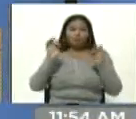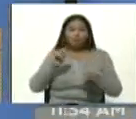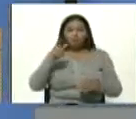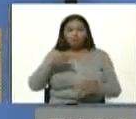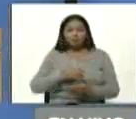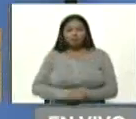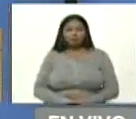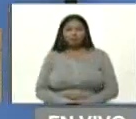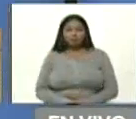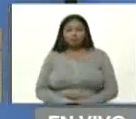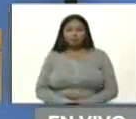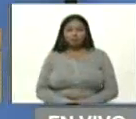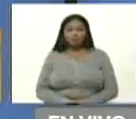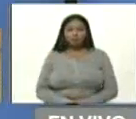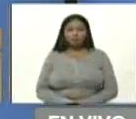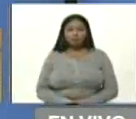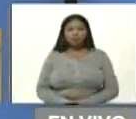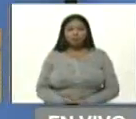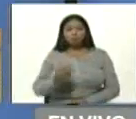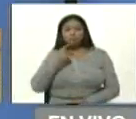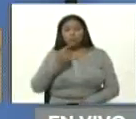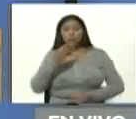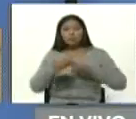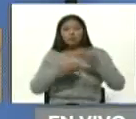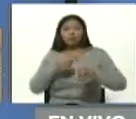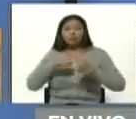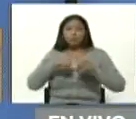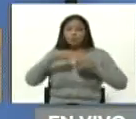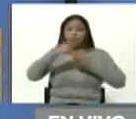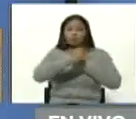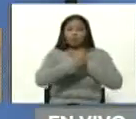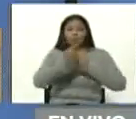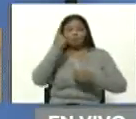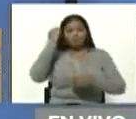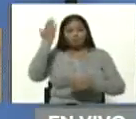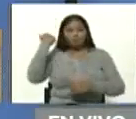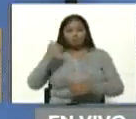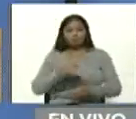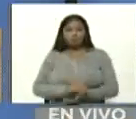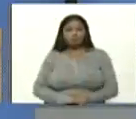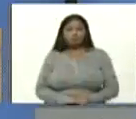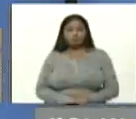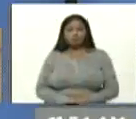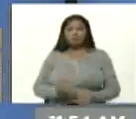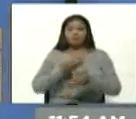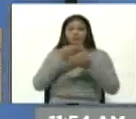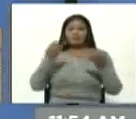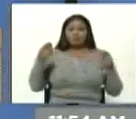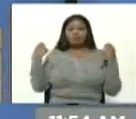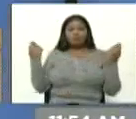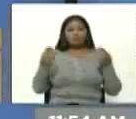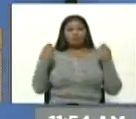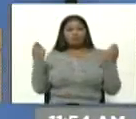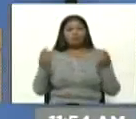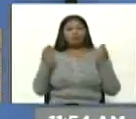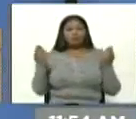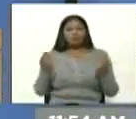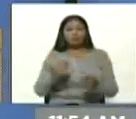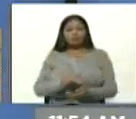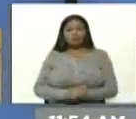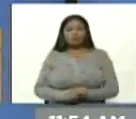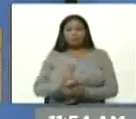primaria, ¿no? Eso fue lo que hizo el Gran Pueblo Patriótico el día de ayer, una extraordinaria jornada